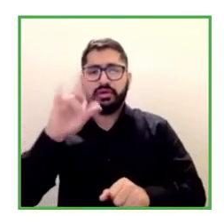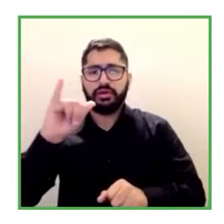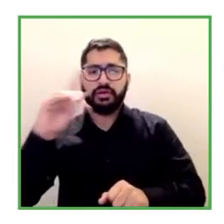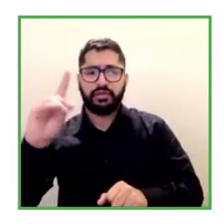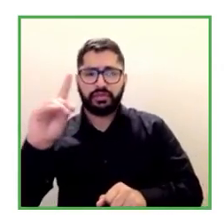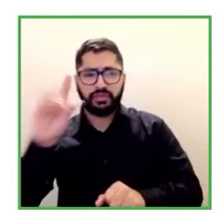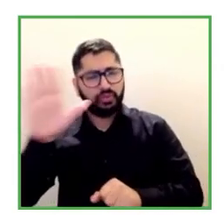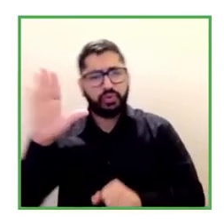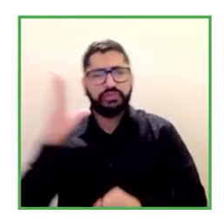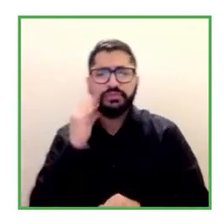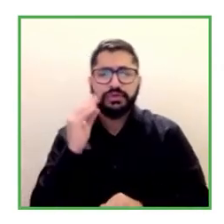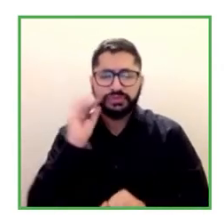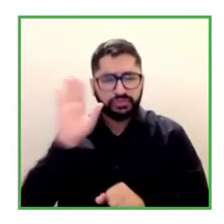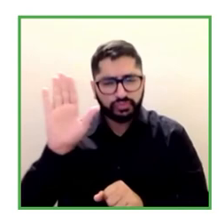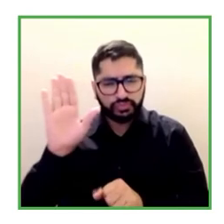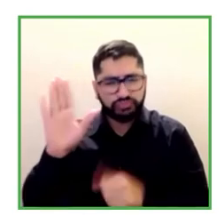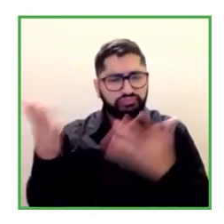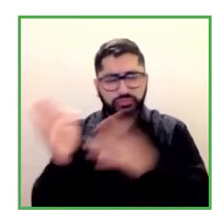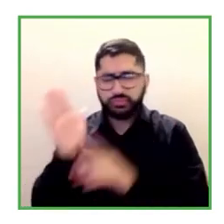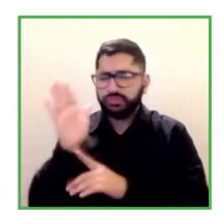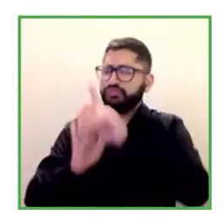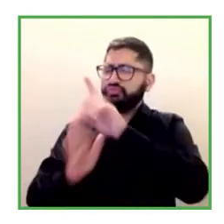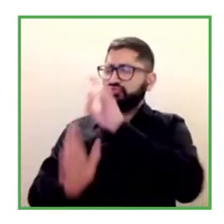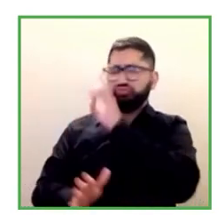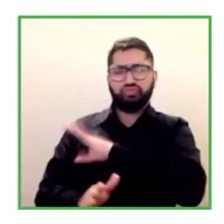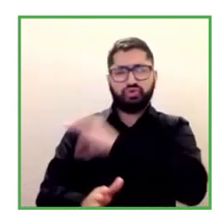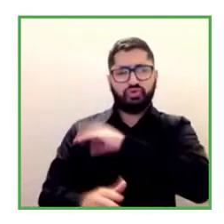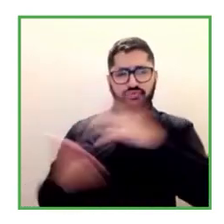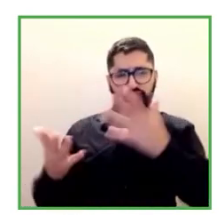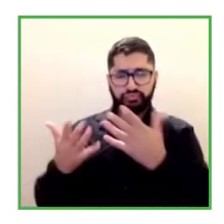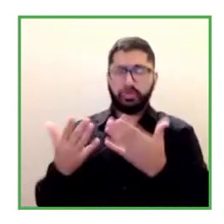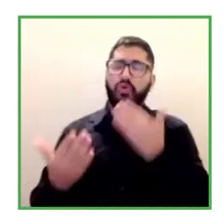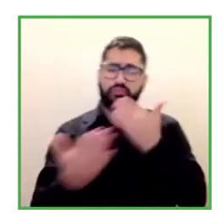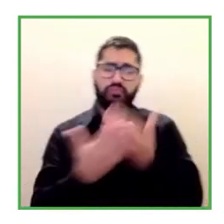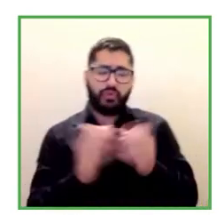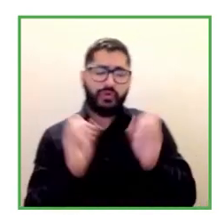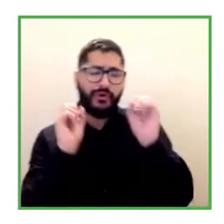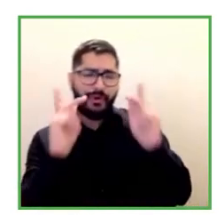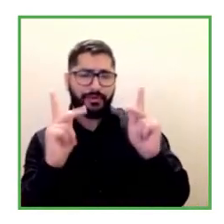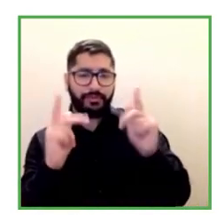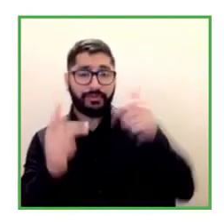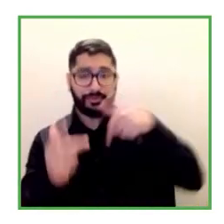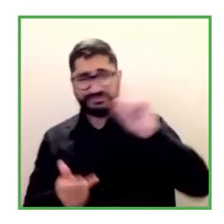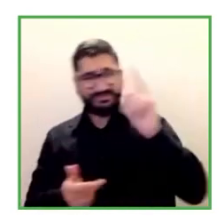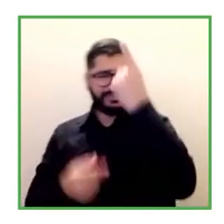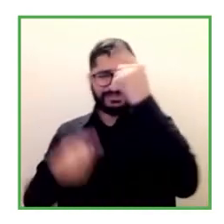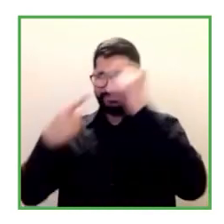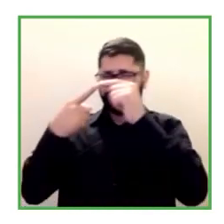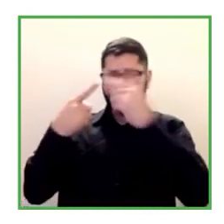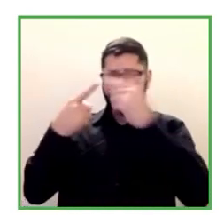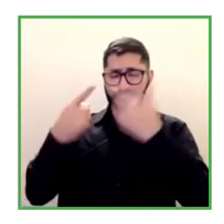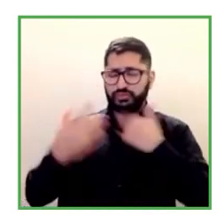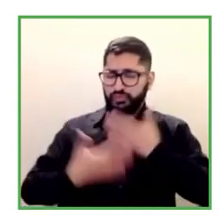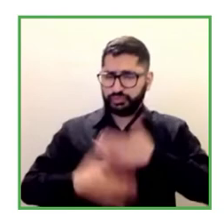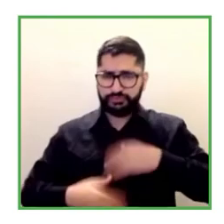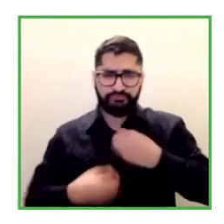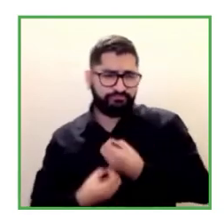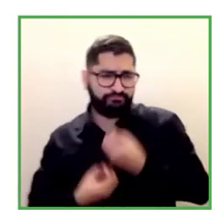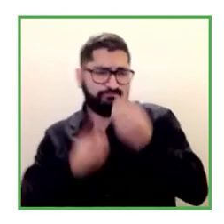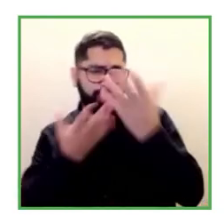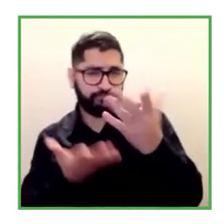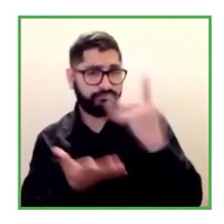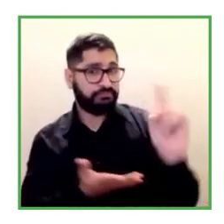Chile. Bueno, en primer lugar, me sumo a lo que dice Alejandra y complementando